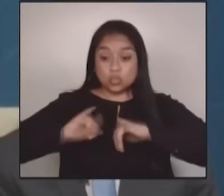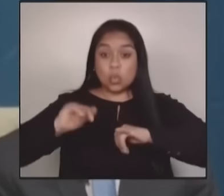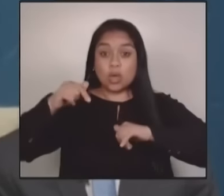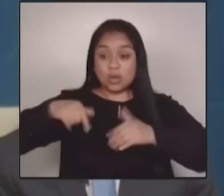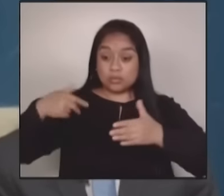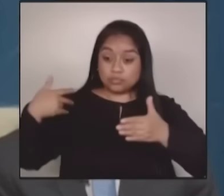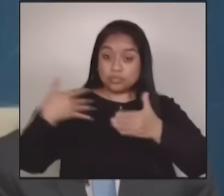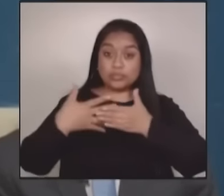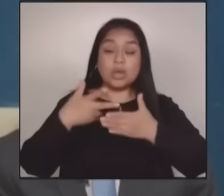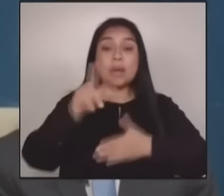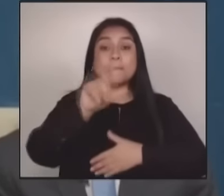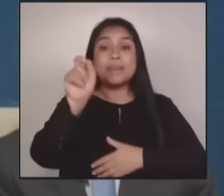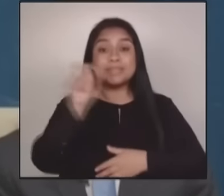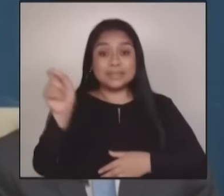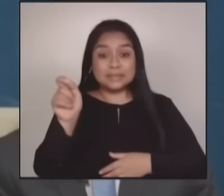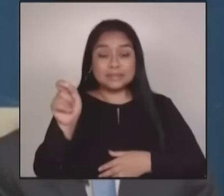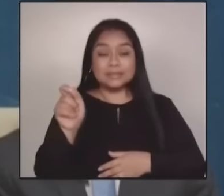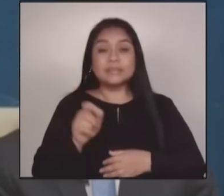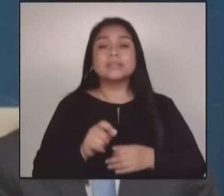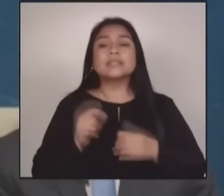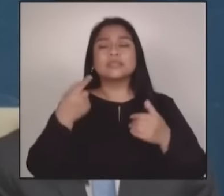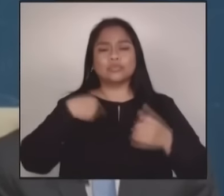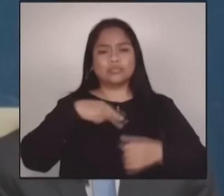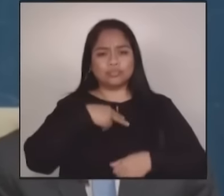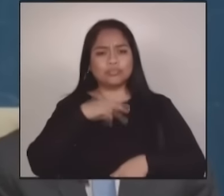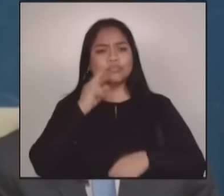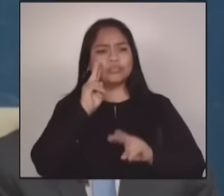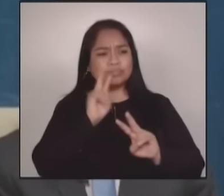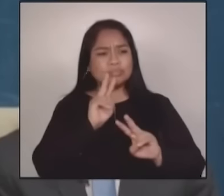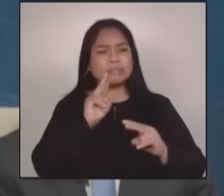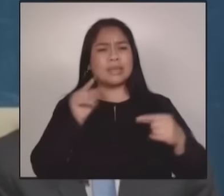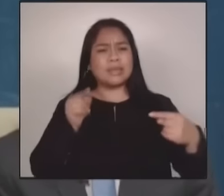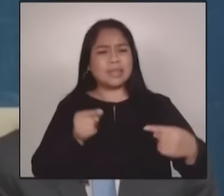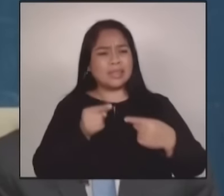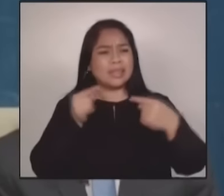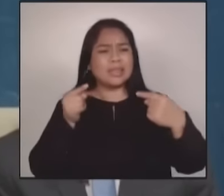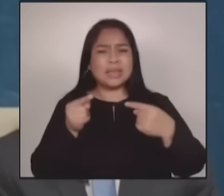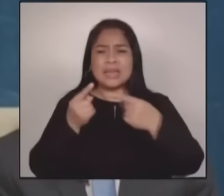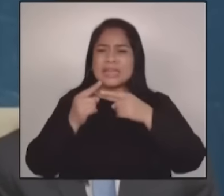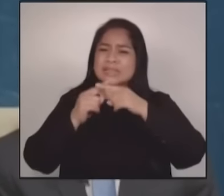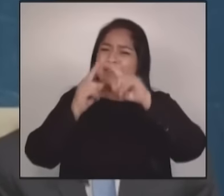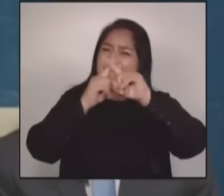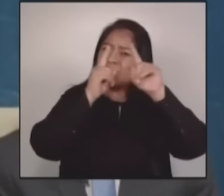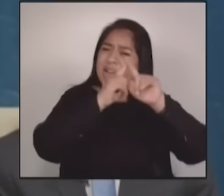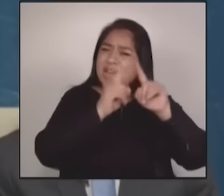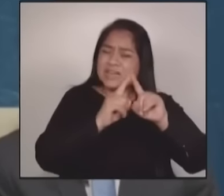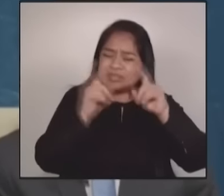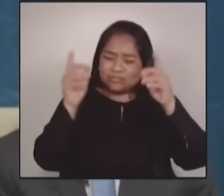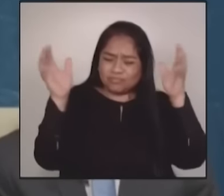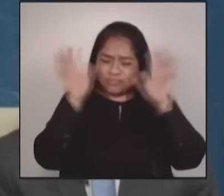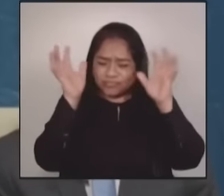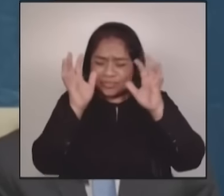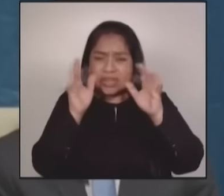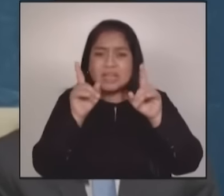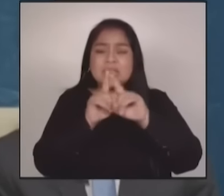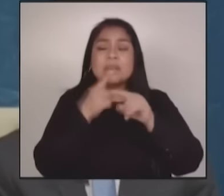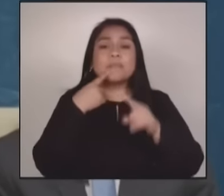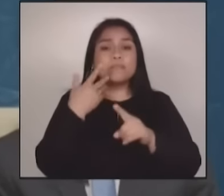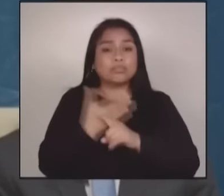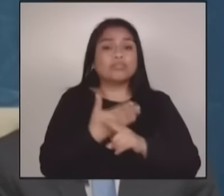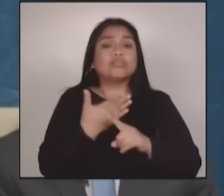últimos meses nos hemos enfrentado a complejas tensiones y